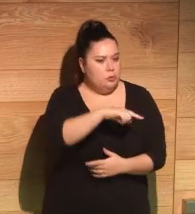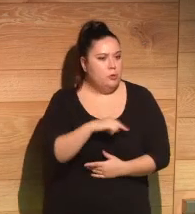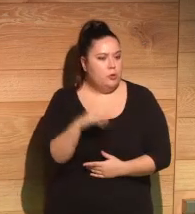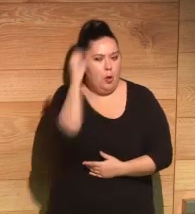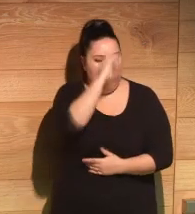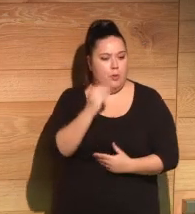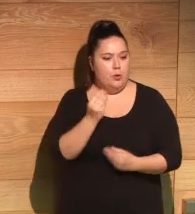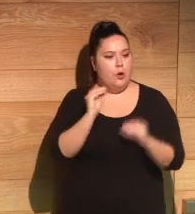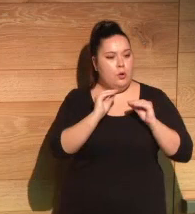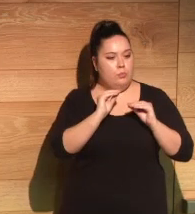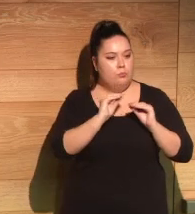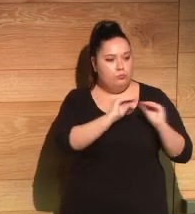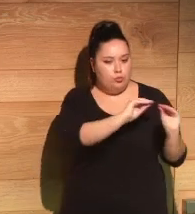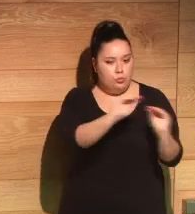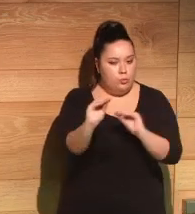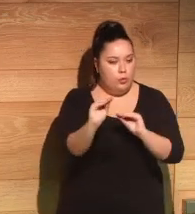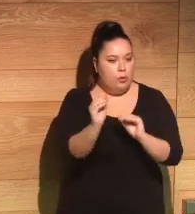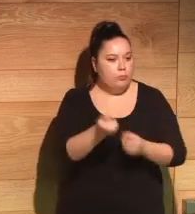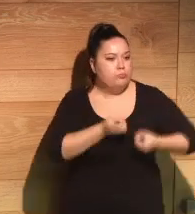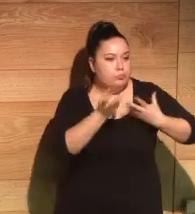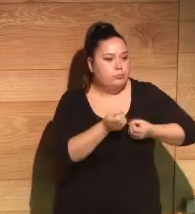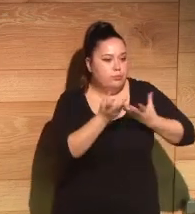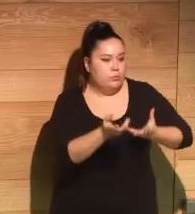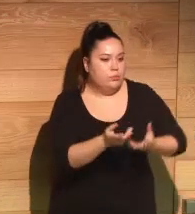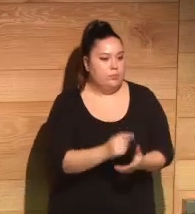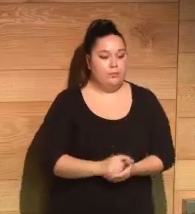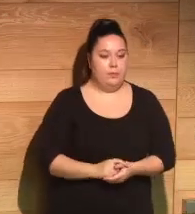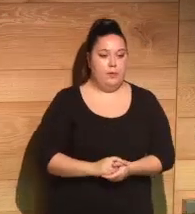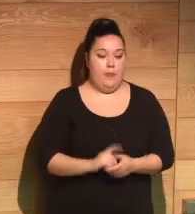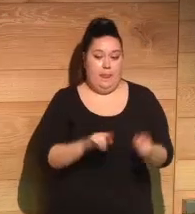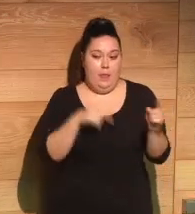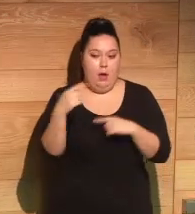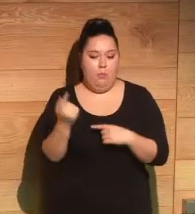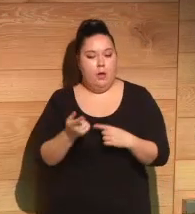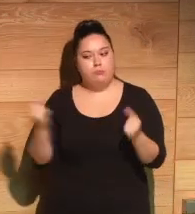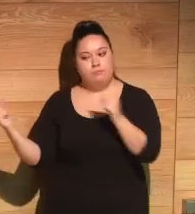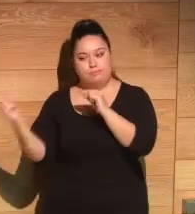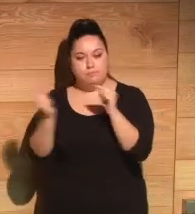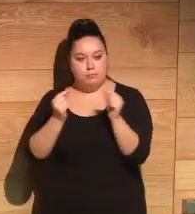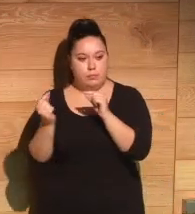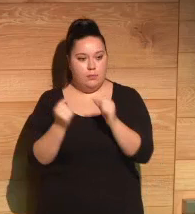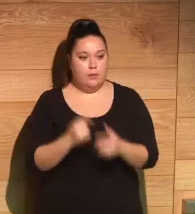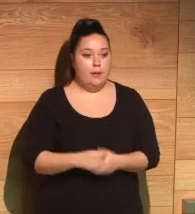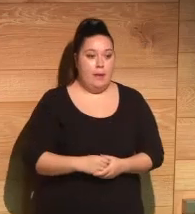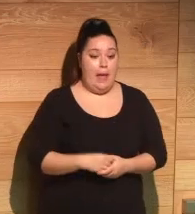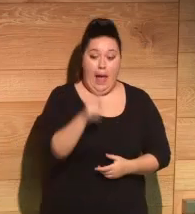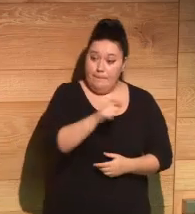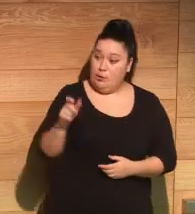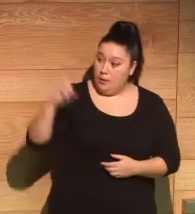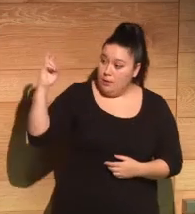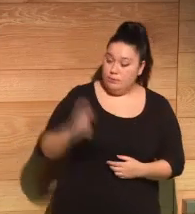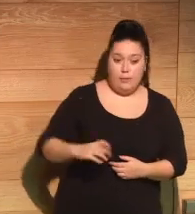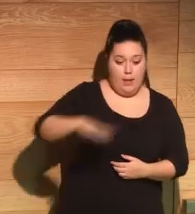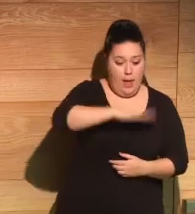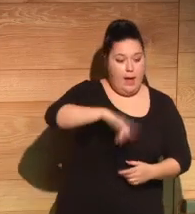su postura, por lo menos el punto de partida, durante unos minutos y después entablaremos ya el diálogo. Aprovecho también para decir tanto a los asistentes aquí a la